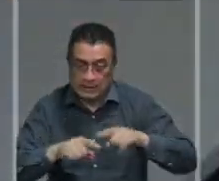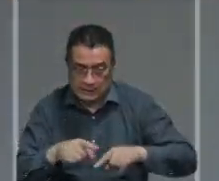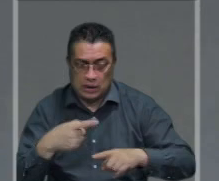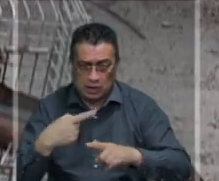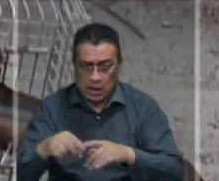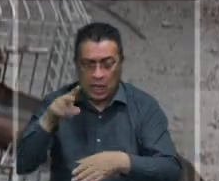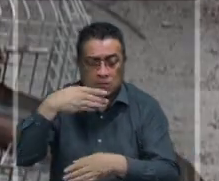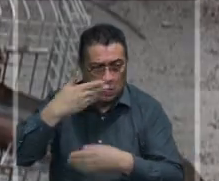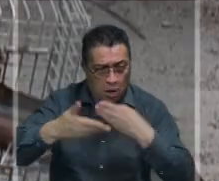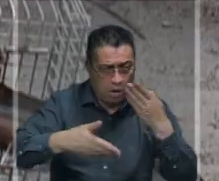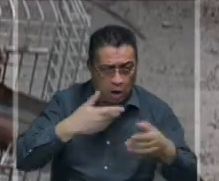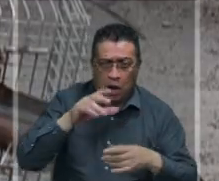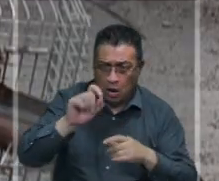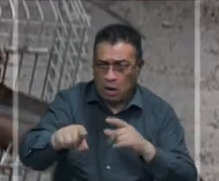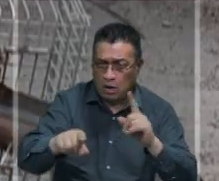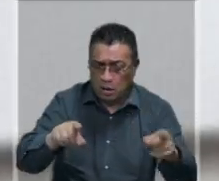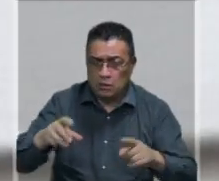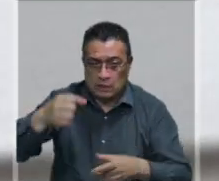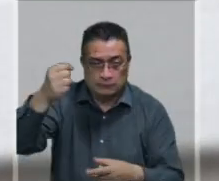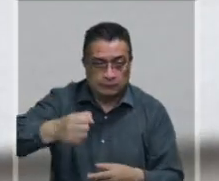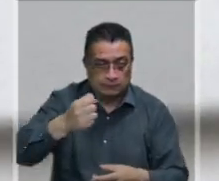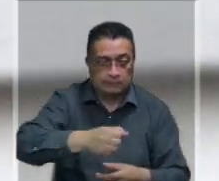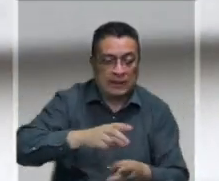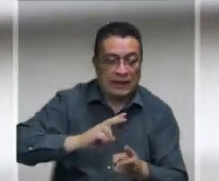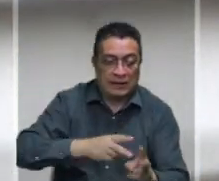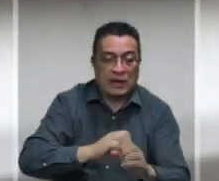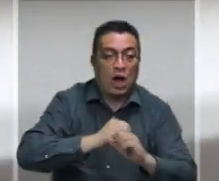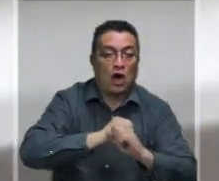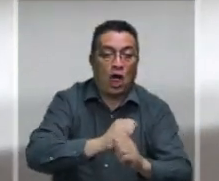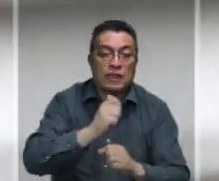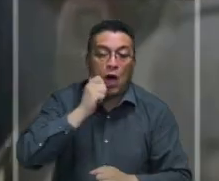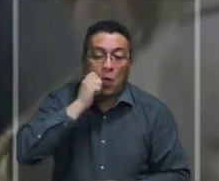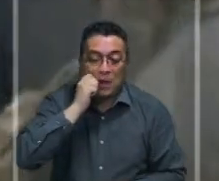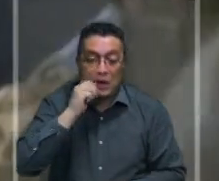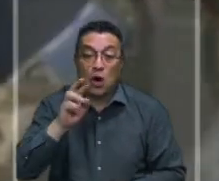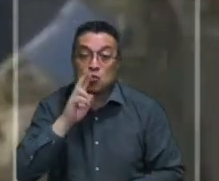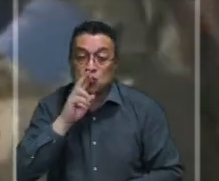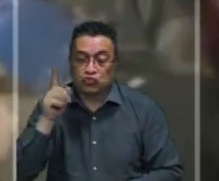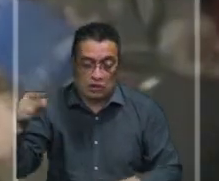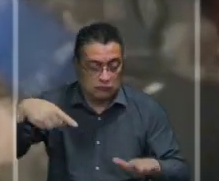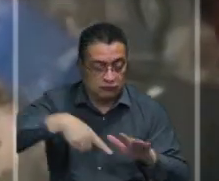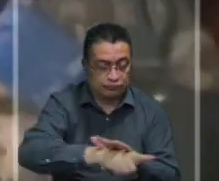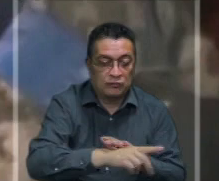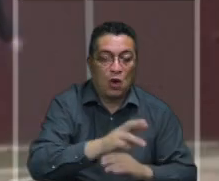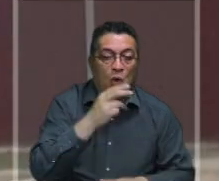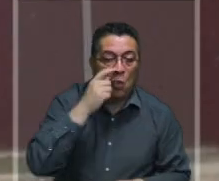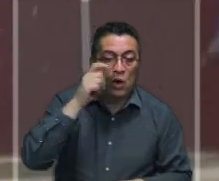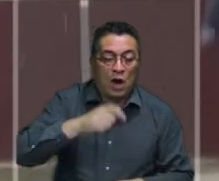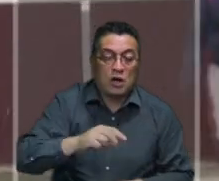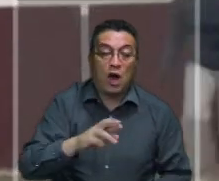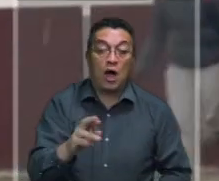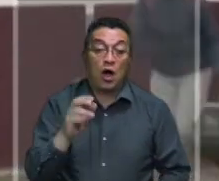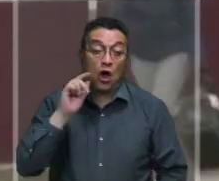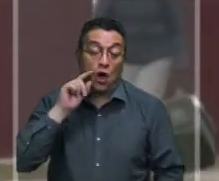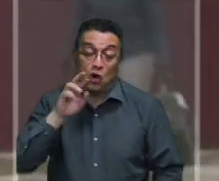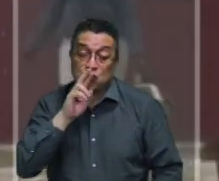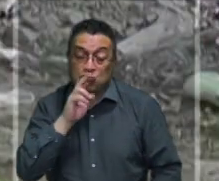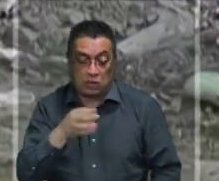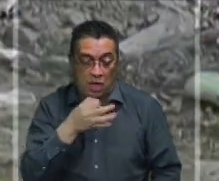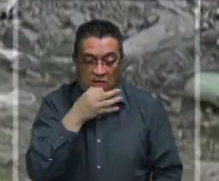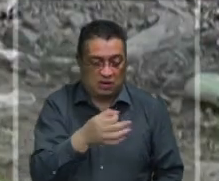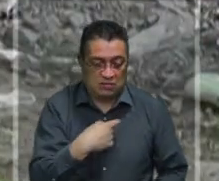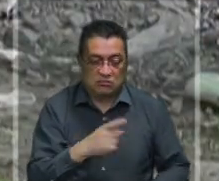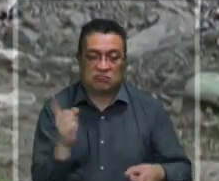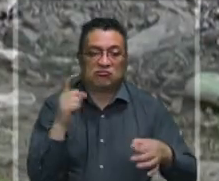de testimonios los posibles crímenes de guerra o contra la humanidad cometidos por Rusia en Ucrania. Pero Moscú nunca ratificó su membresía a esa corte